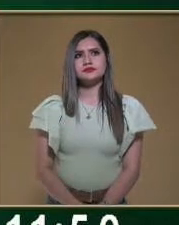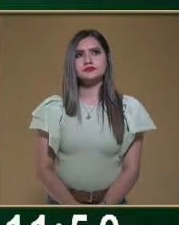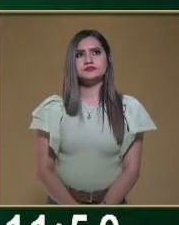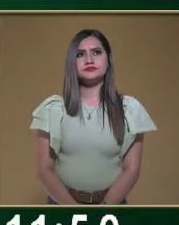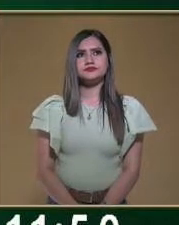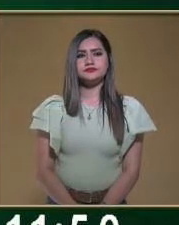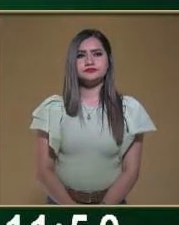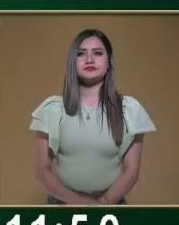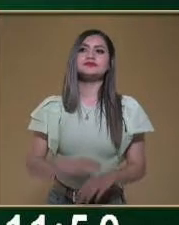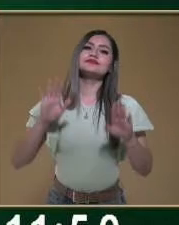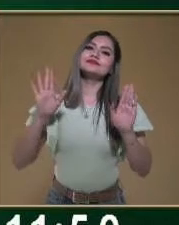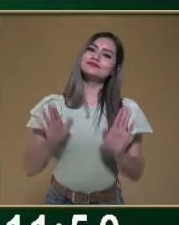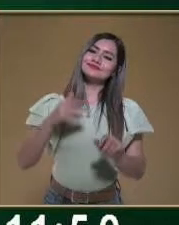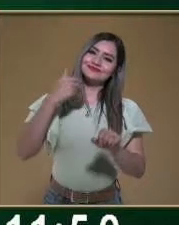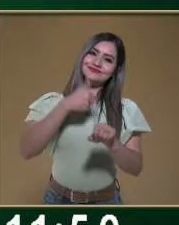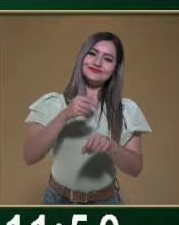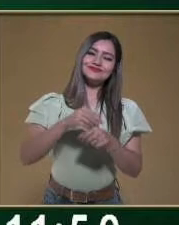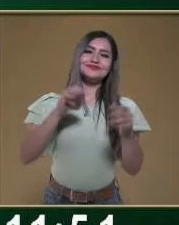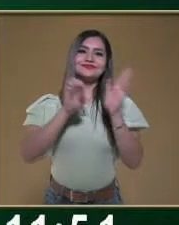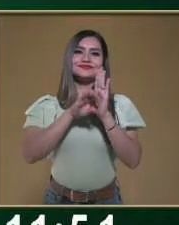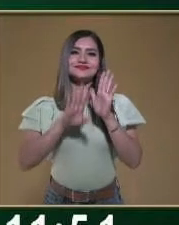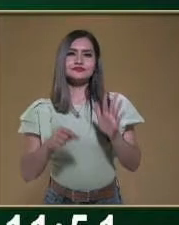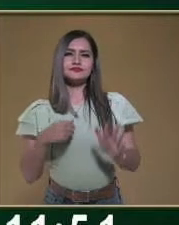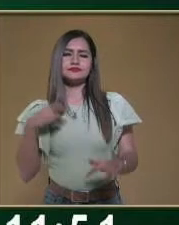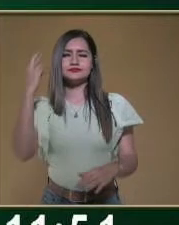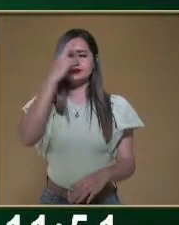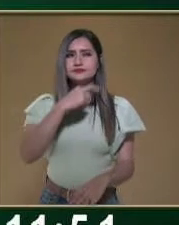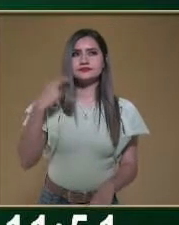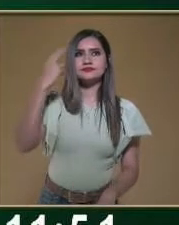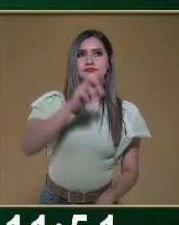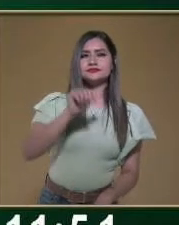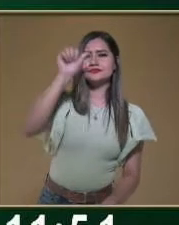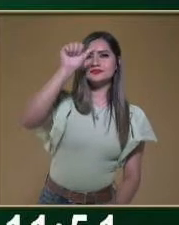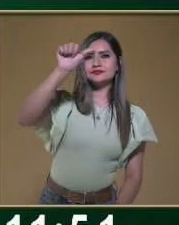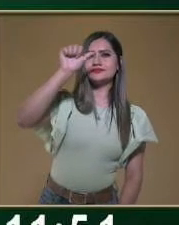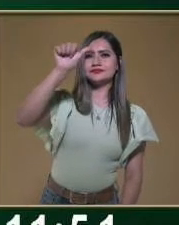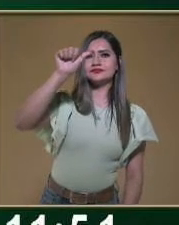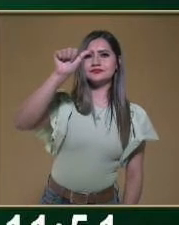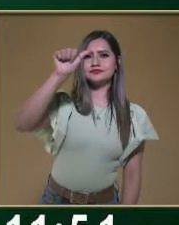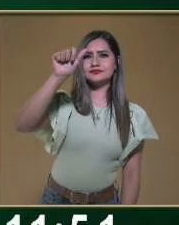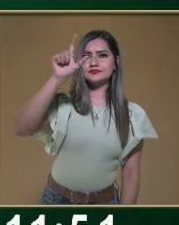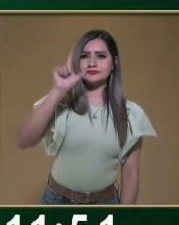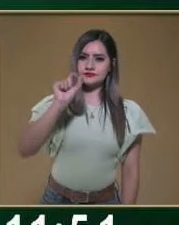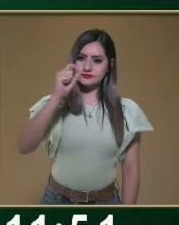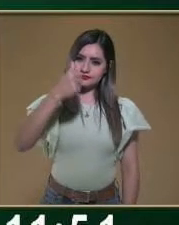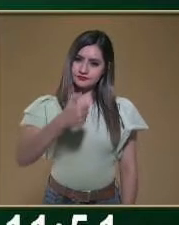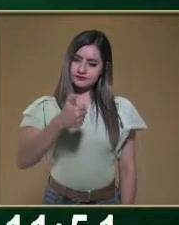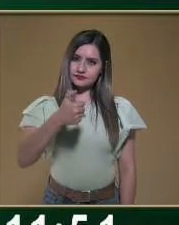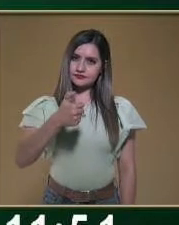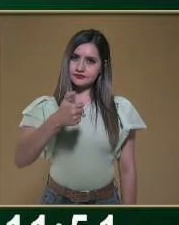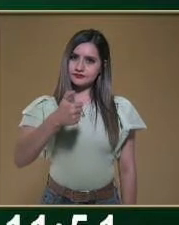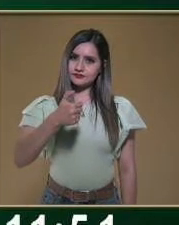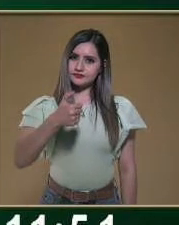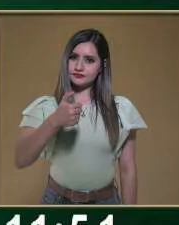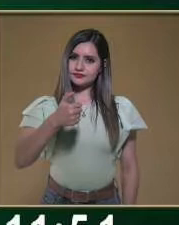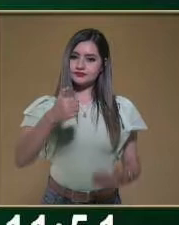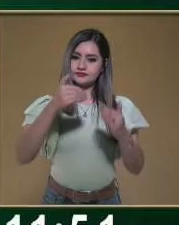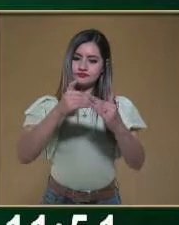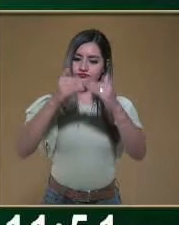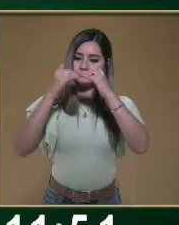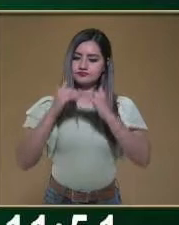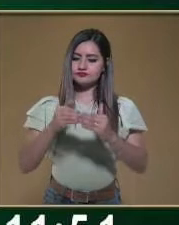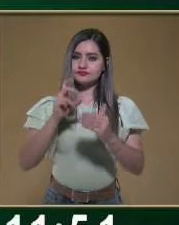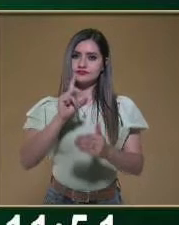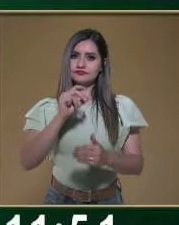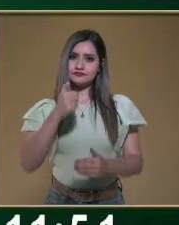las columnas, mira, por ejemplo, si yo me fijo en el 16 y luego veo que el que sigue hacia abajo es el 26, pues entonces hay 10 números